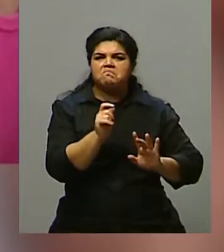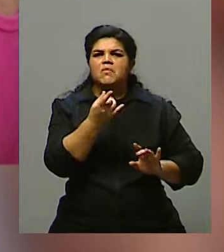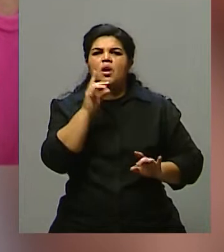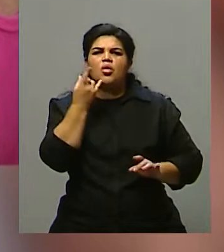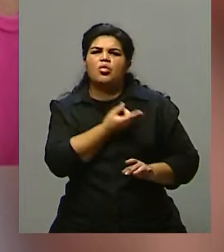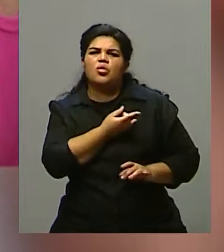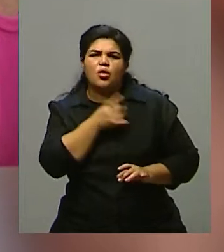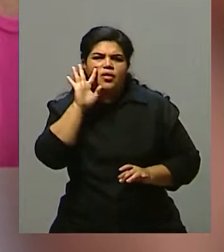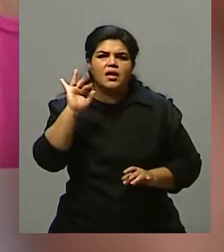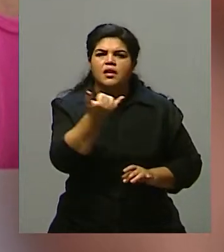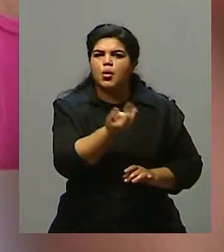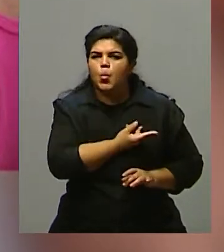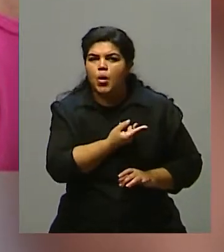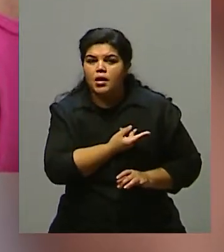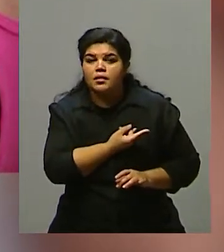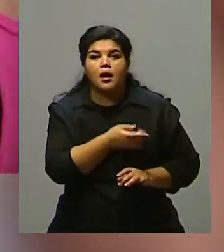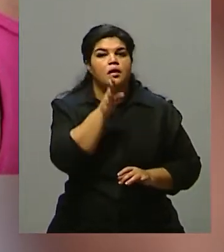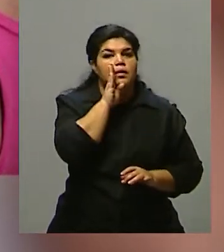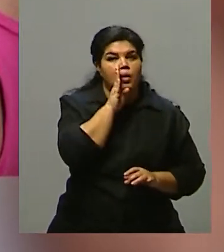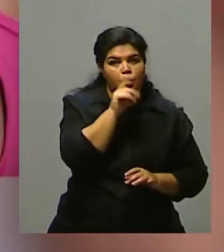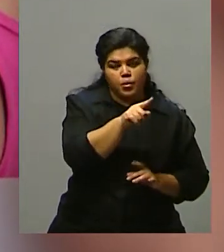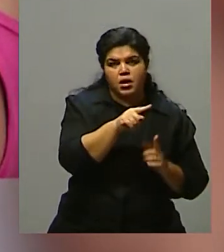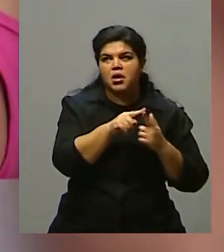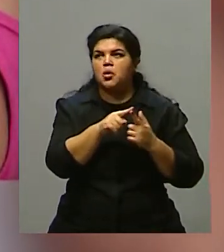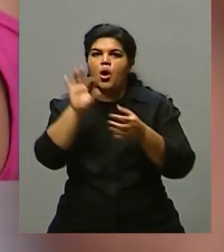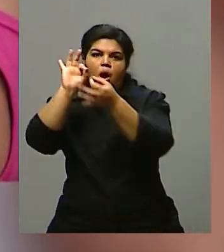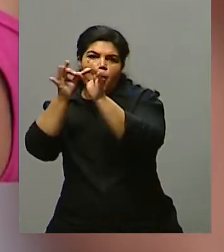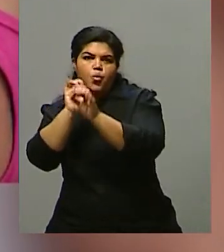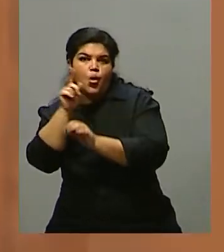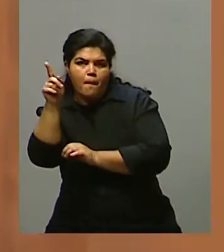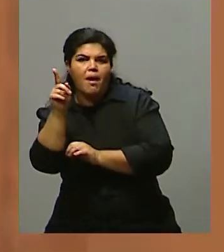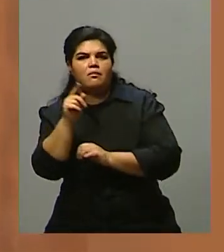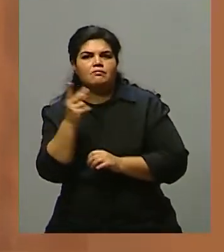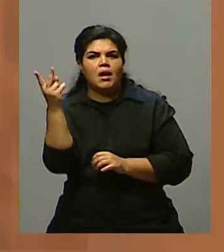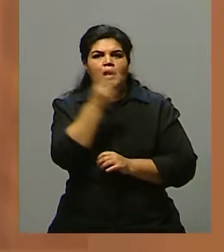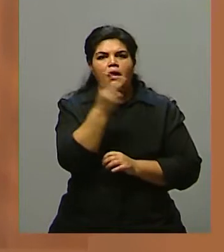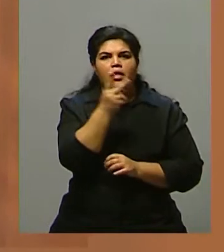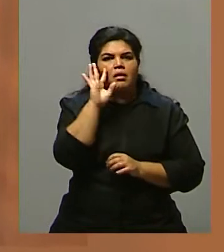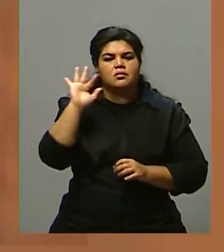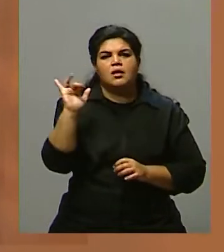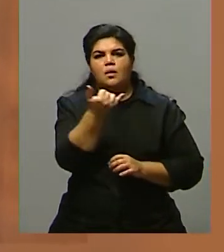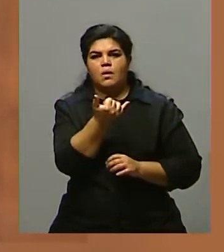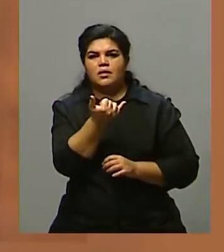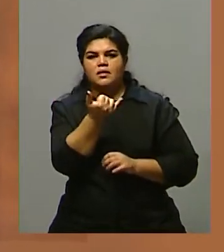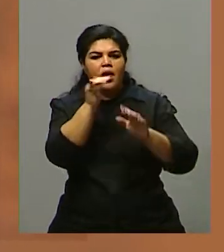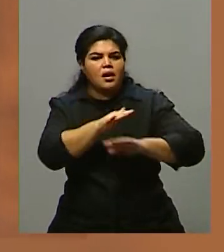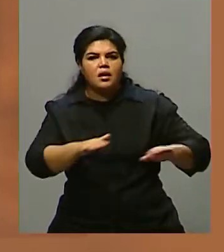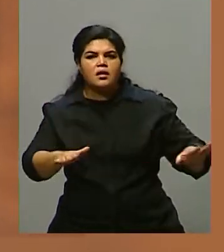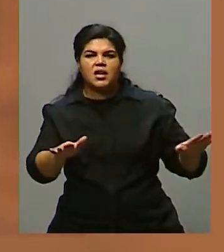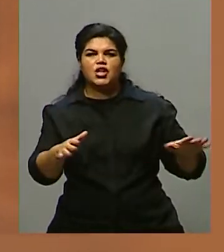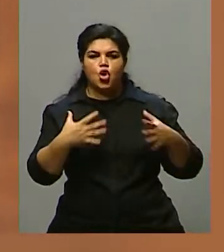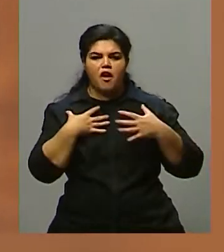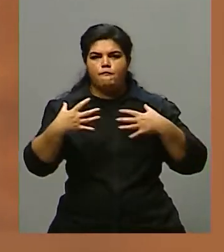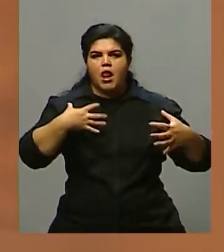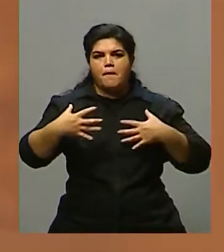manifestó. Y bueno, y nosotros, si quieren, si uno ve nuestros boletines, hay disminución de casos de estos síndromes inflamatorios